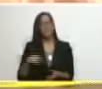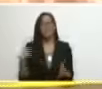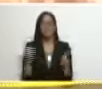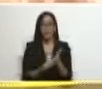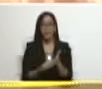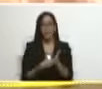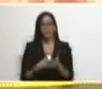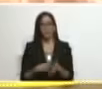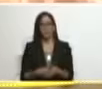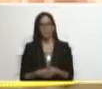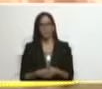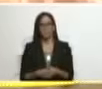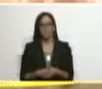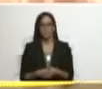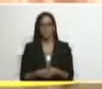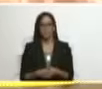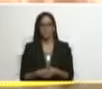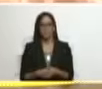pagar.